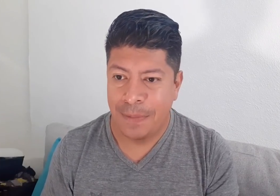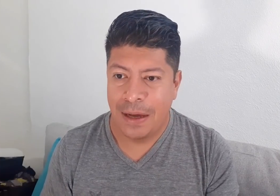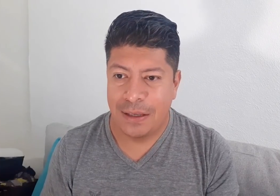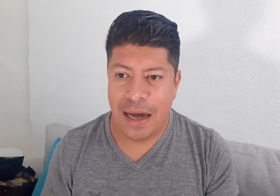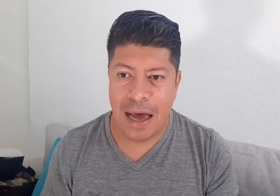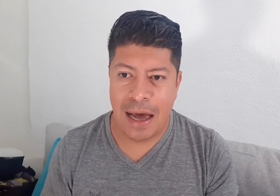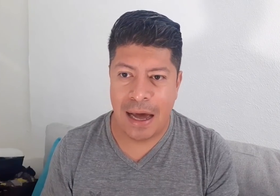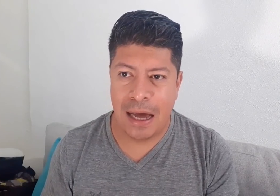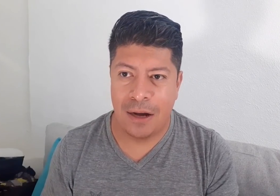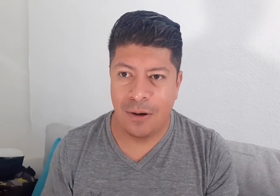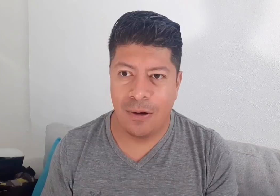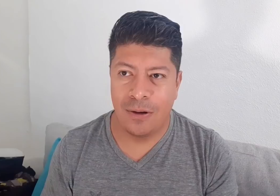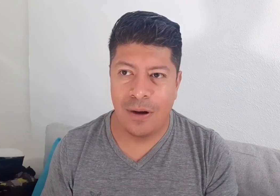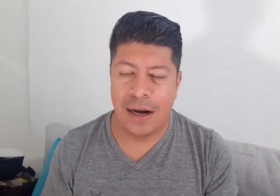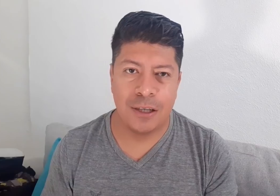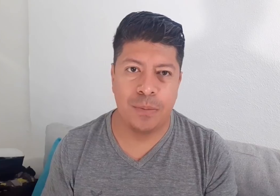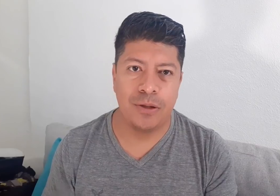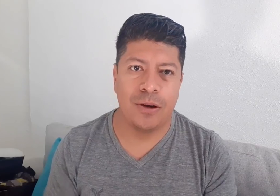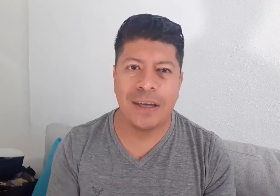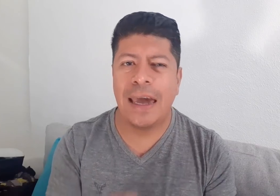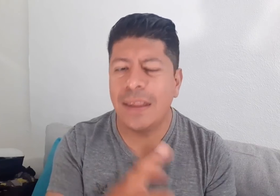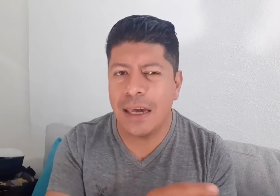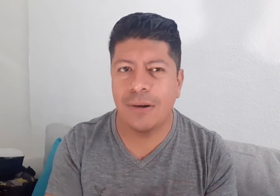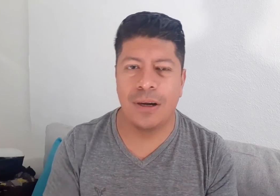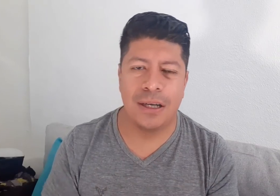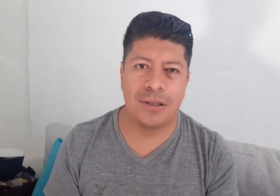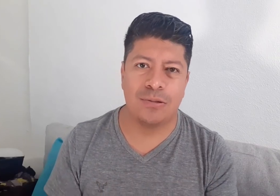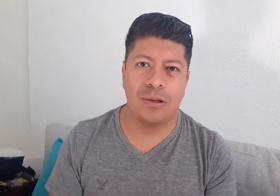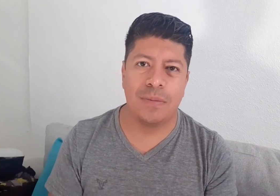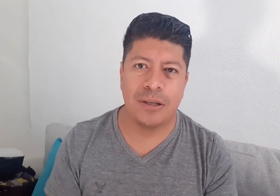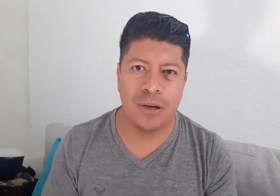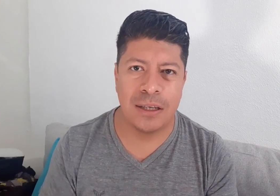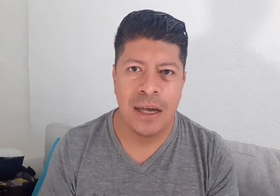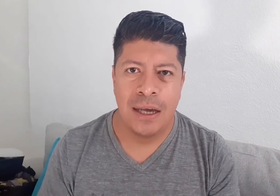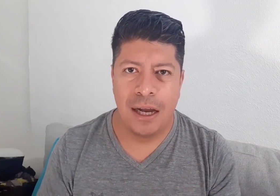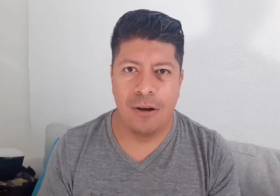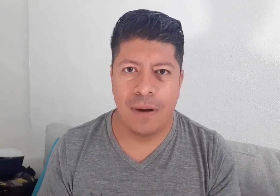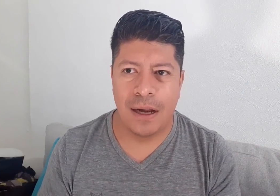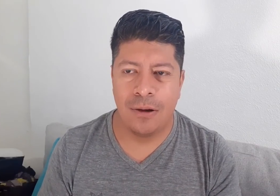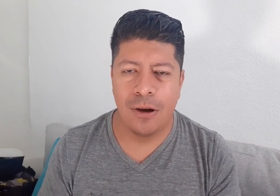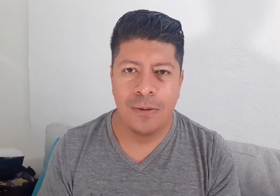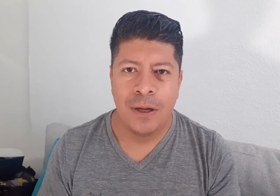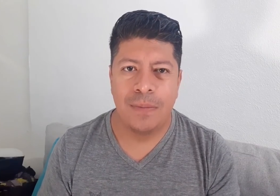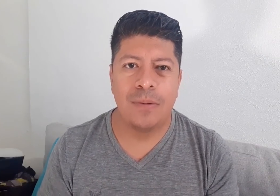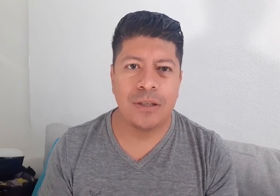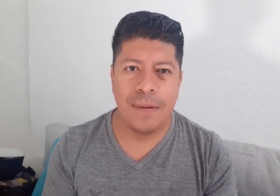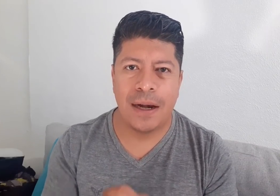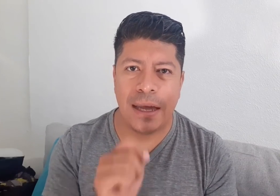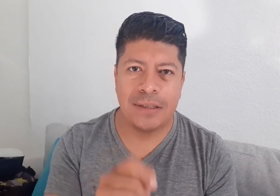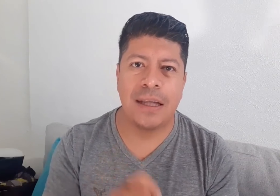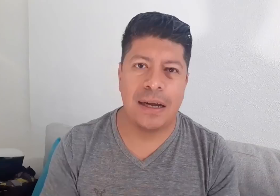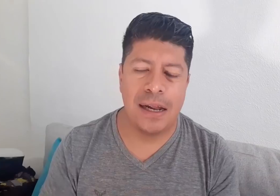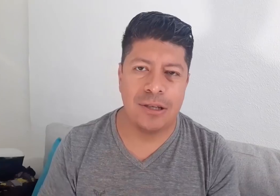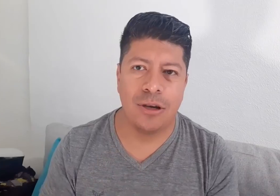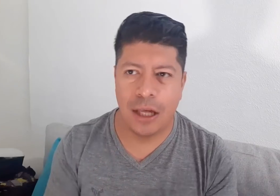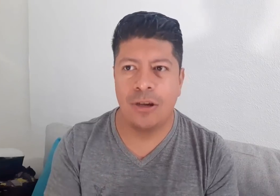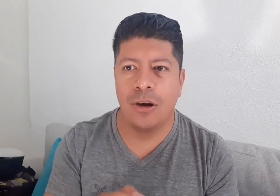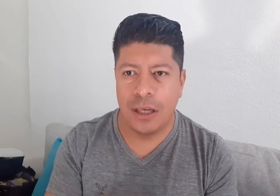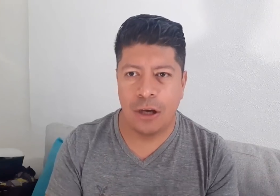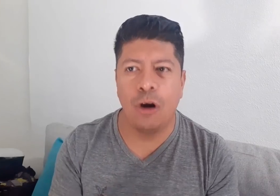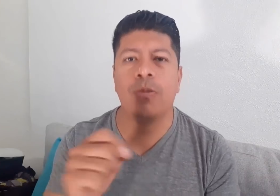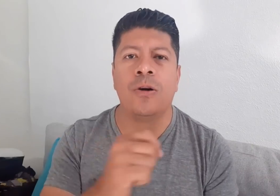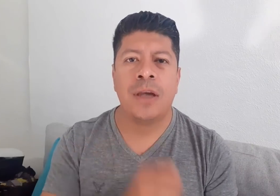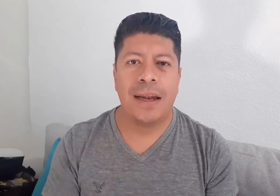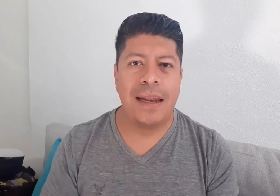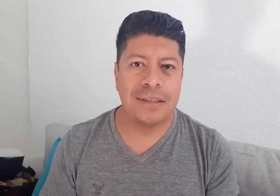llamada ya no la respondió. ¿Qué dijo en estas últimas horas el gobernador? Vamos a ver esta declaración que dio